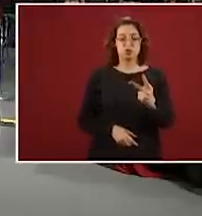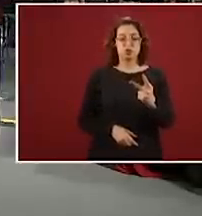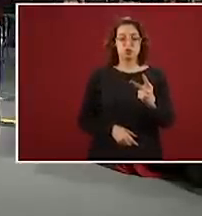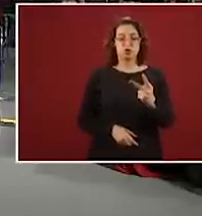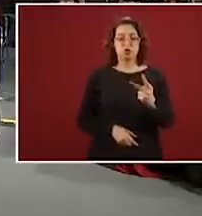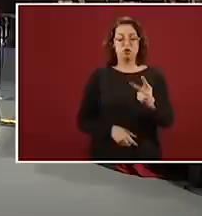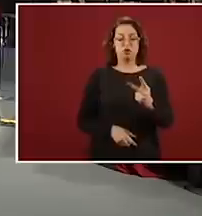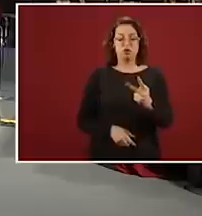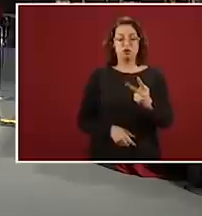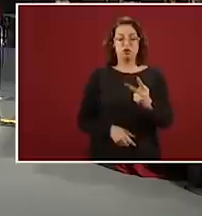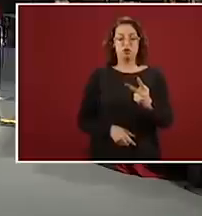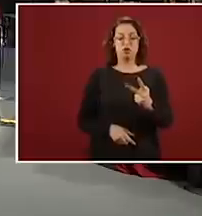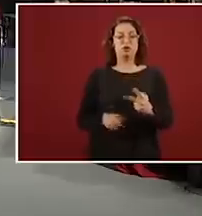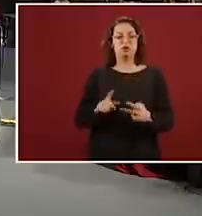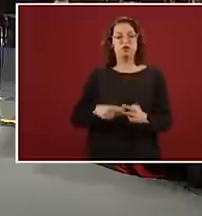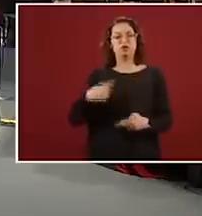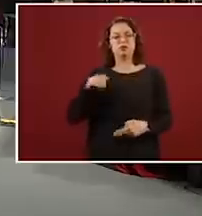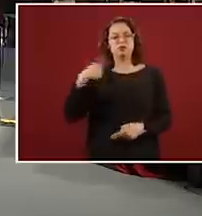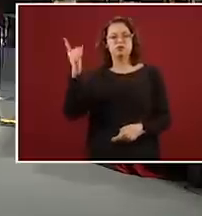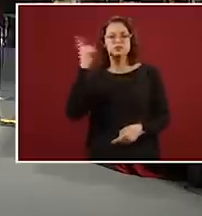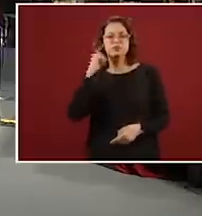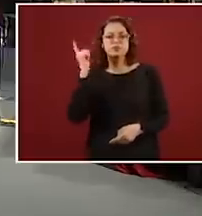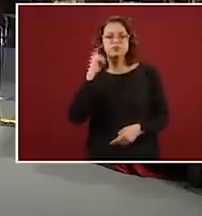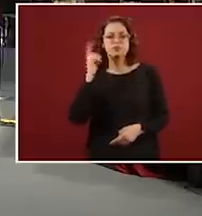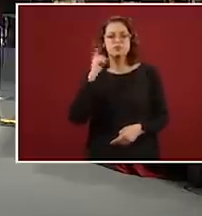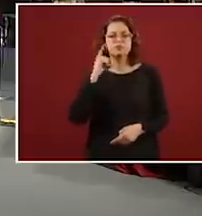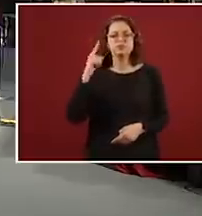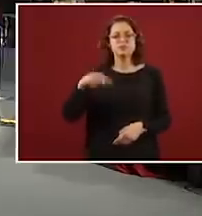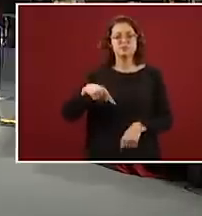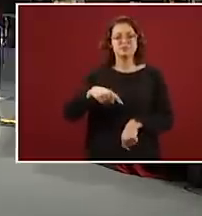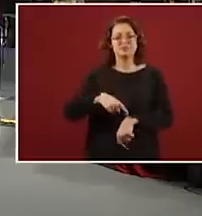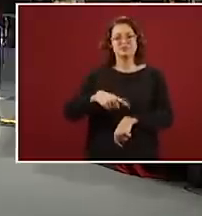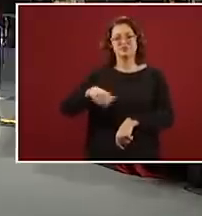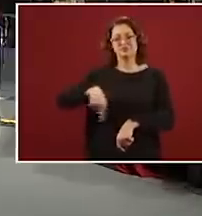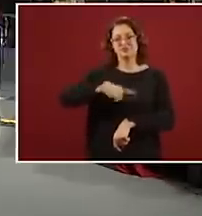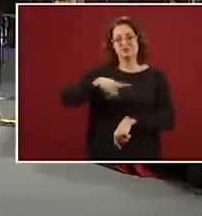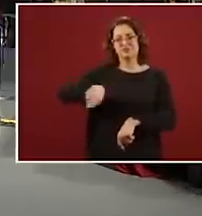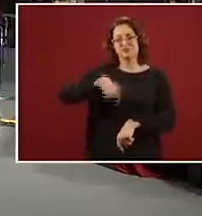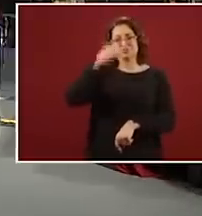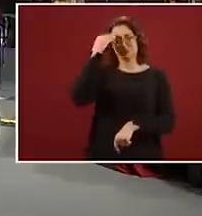He estado escuchando también que dicen que tardamos mucho.